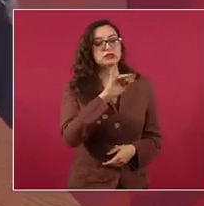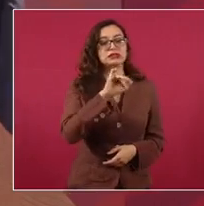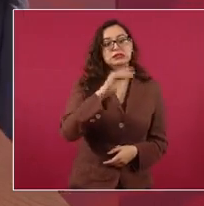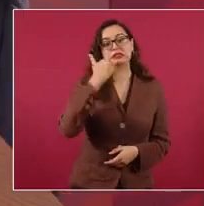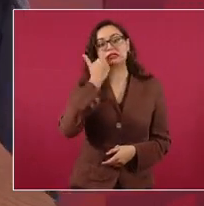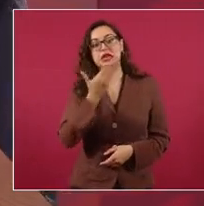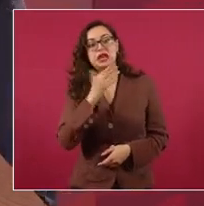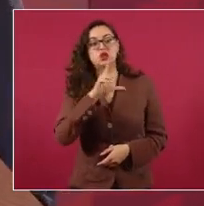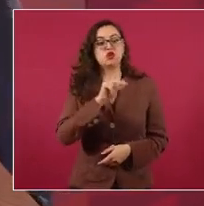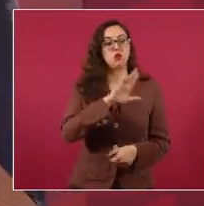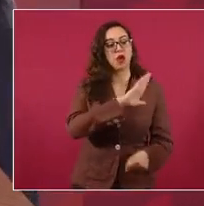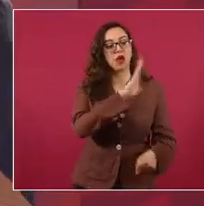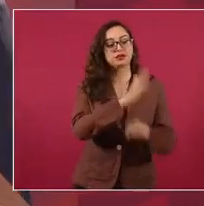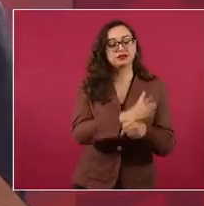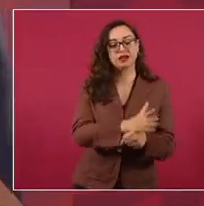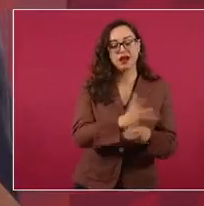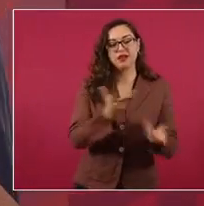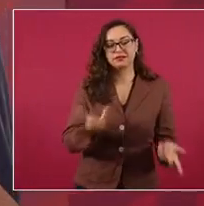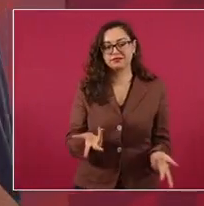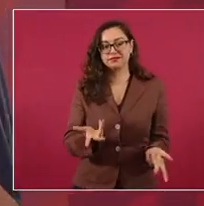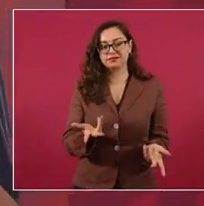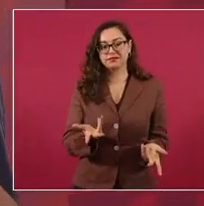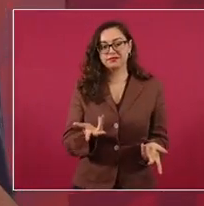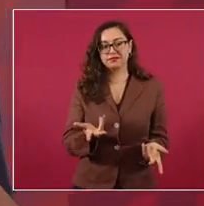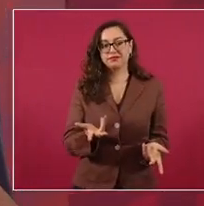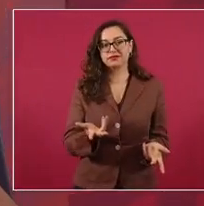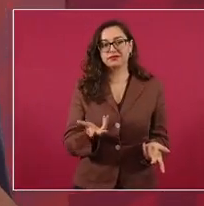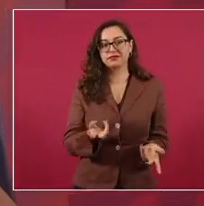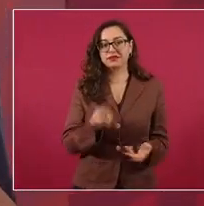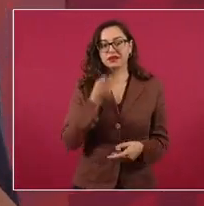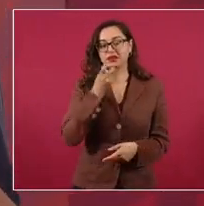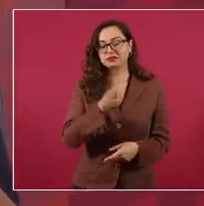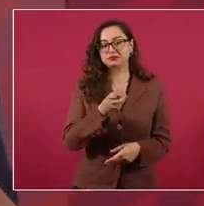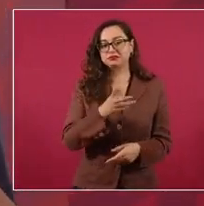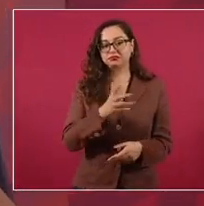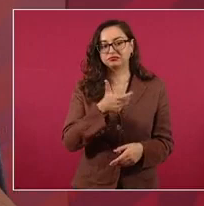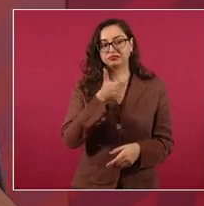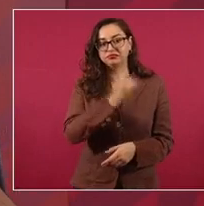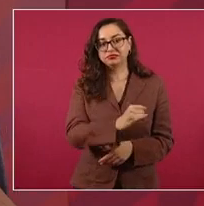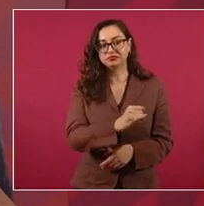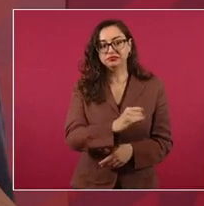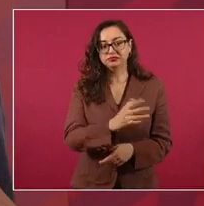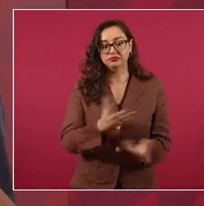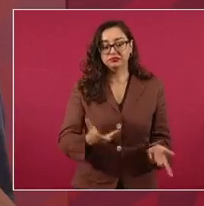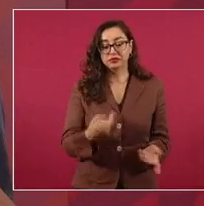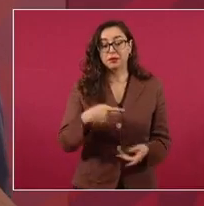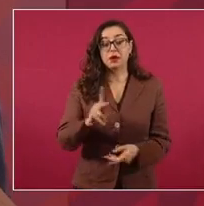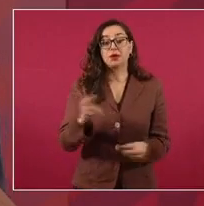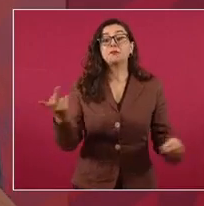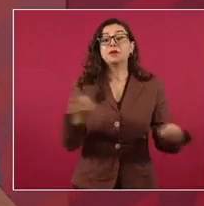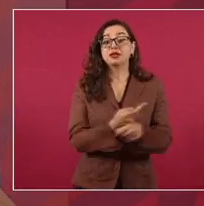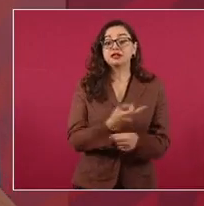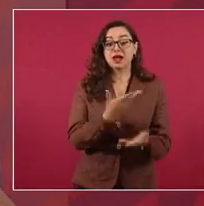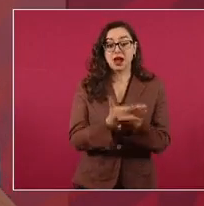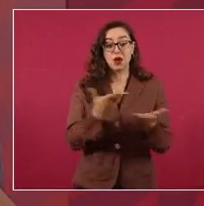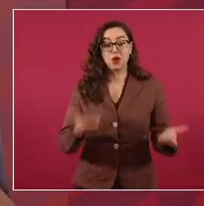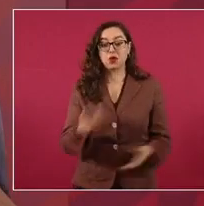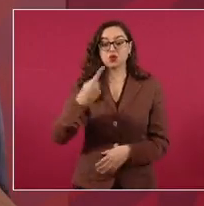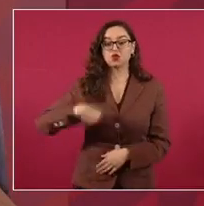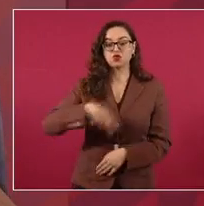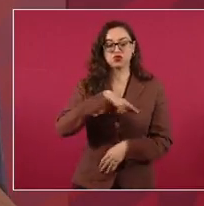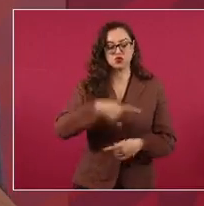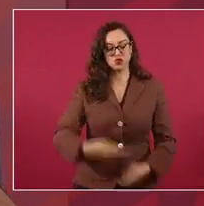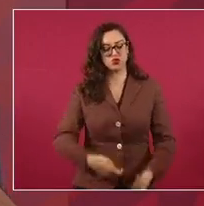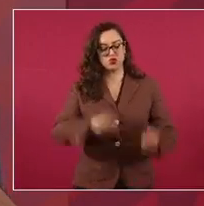nos impusieron los oligarcas o las mafias del poder. Y estamos aquí porque